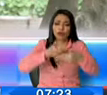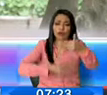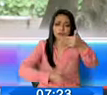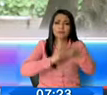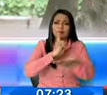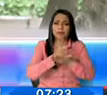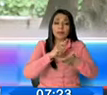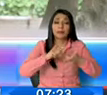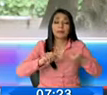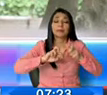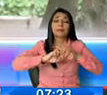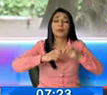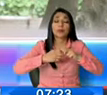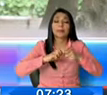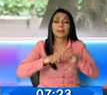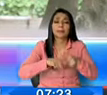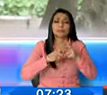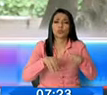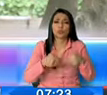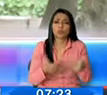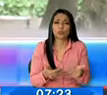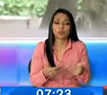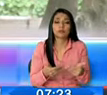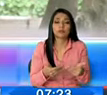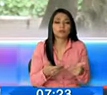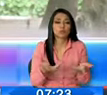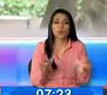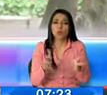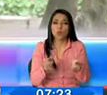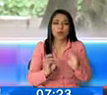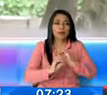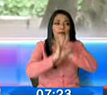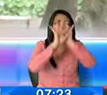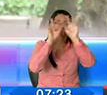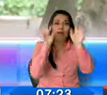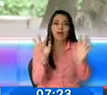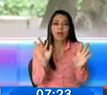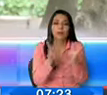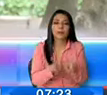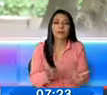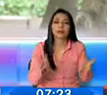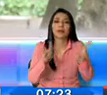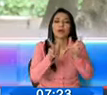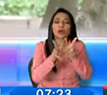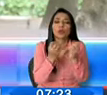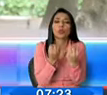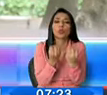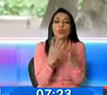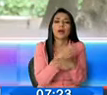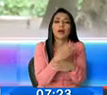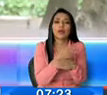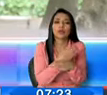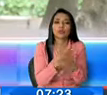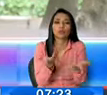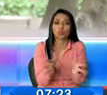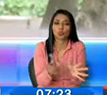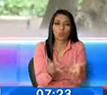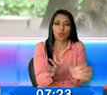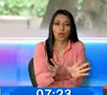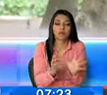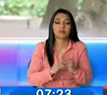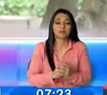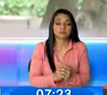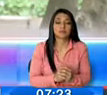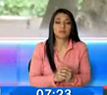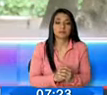este problema se suscita en términos de que no había claridad respecto de las cifras de su origen, es decir, aquí hay